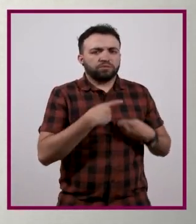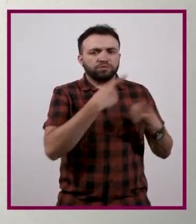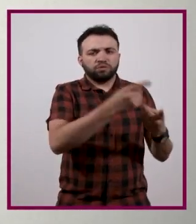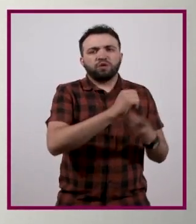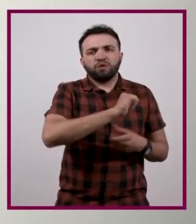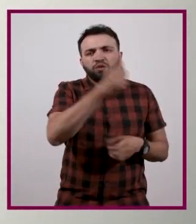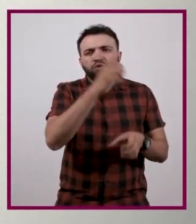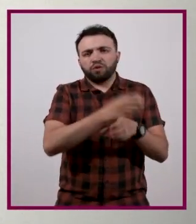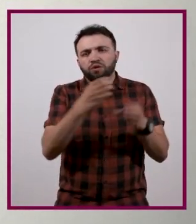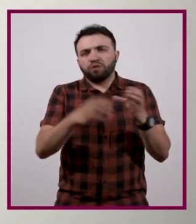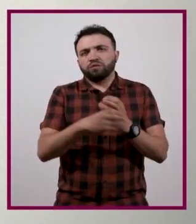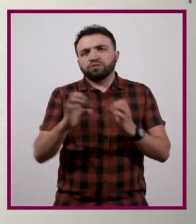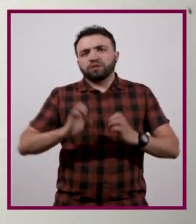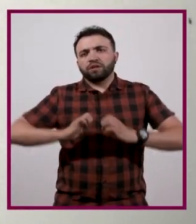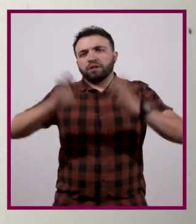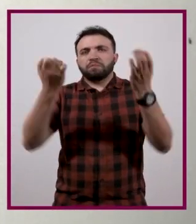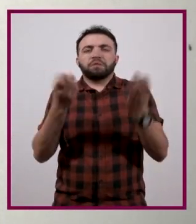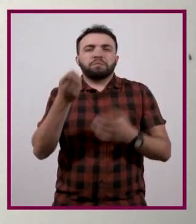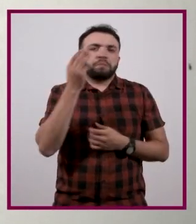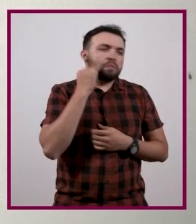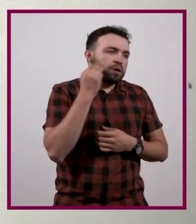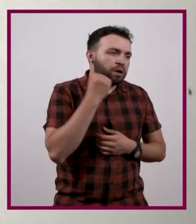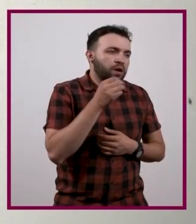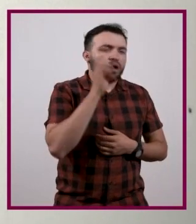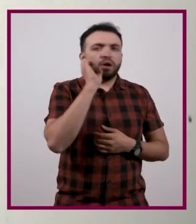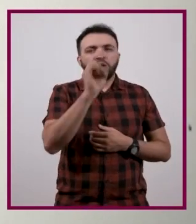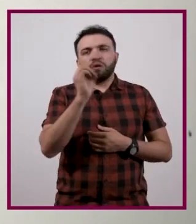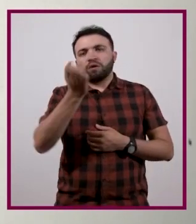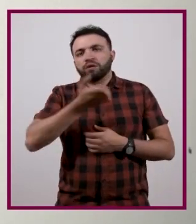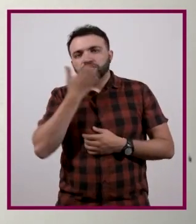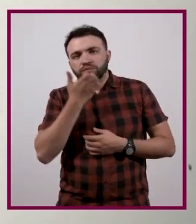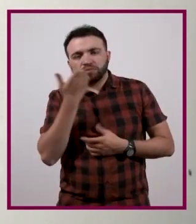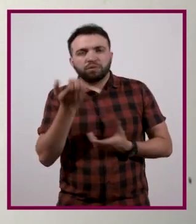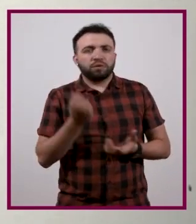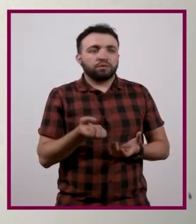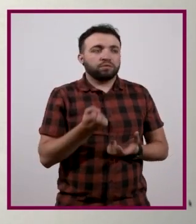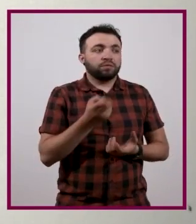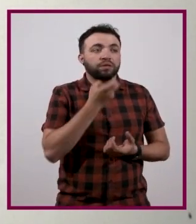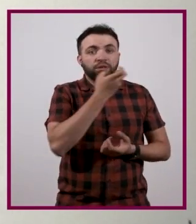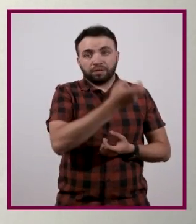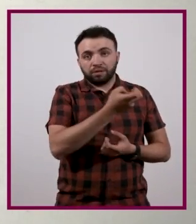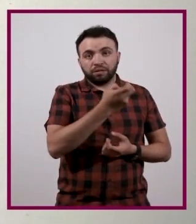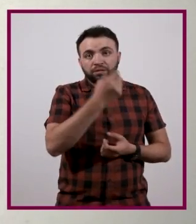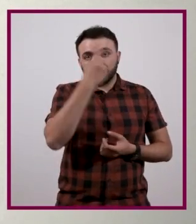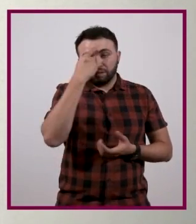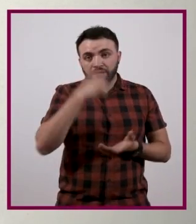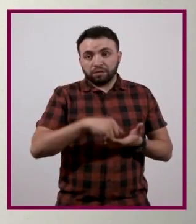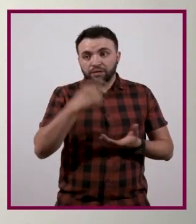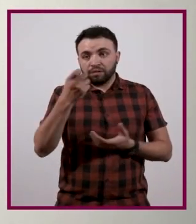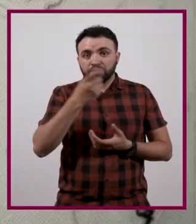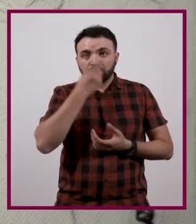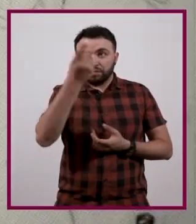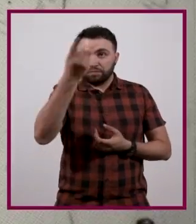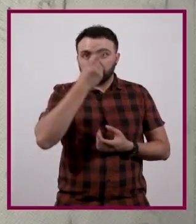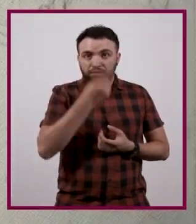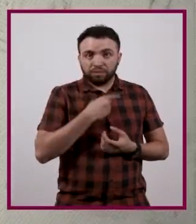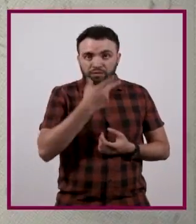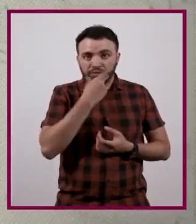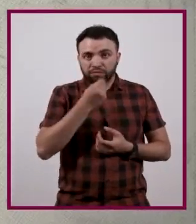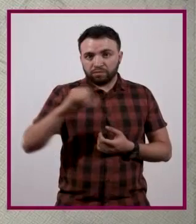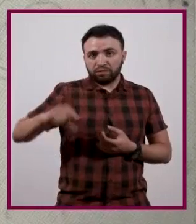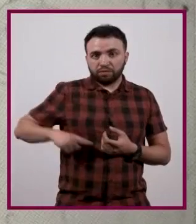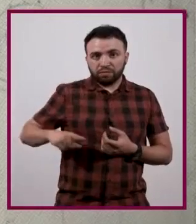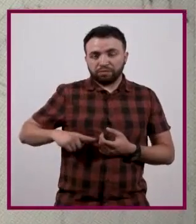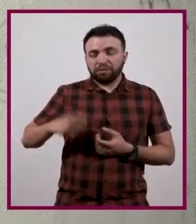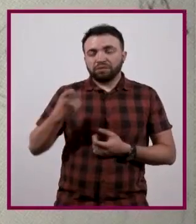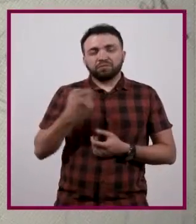otro tipo de edificio, como un mercado o como una escuela. Y bueno, se cree que esta decisión, que finalmente